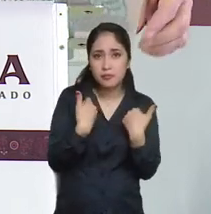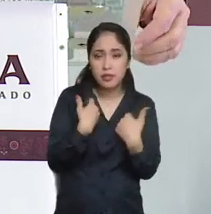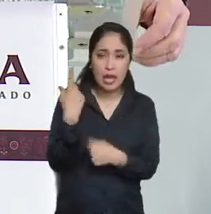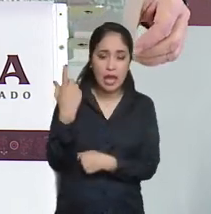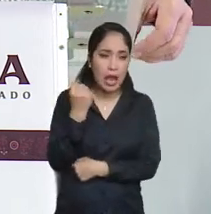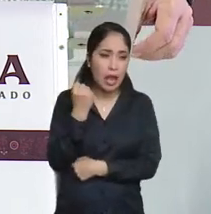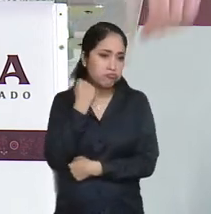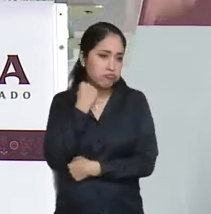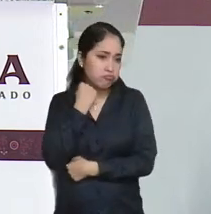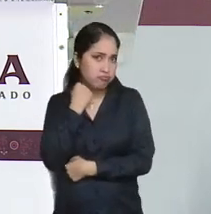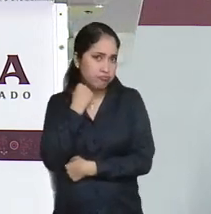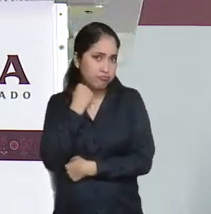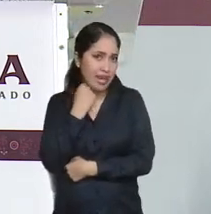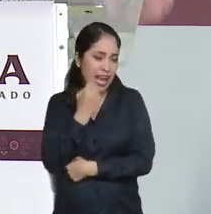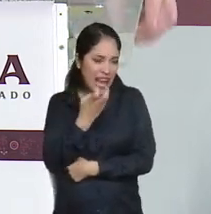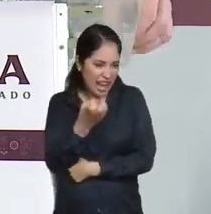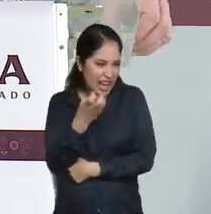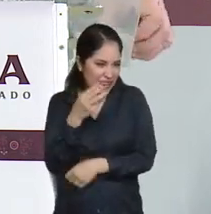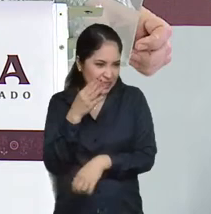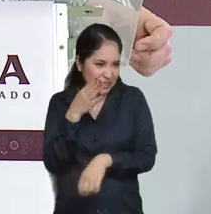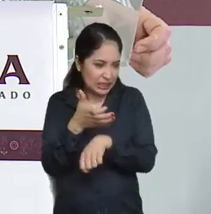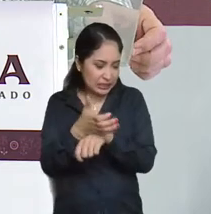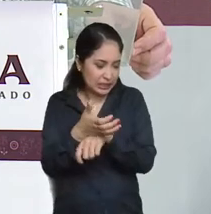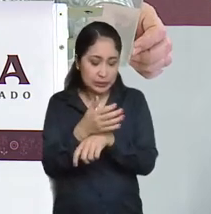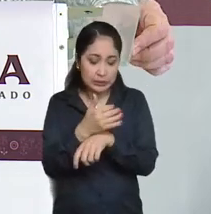esas homologaciones están haciendo a propósito de las